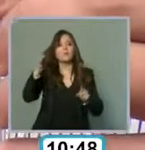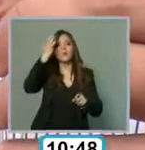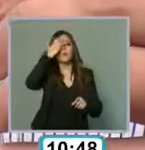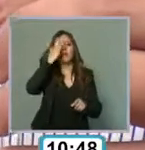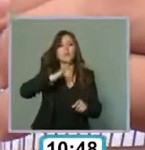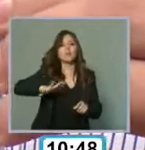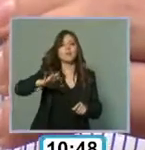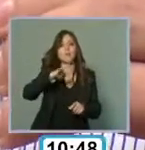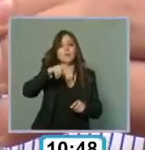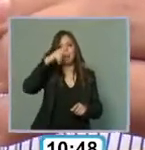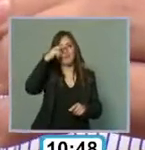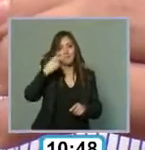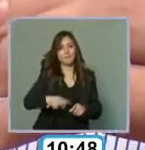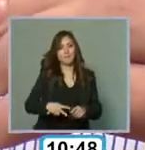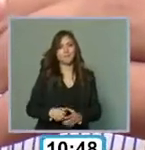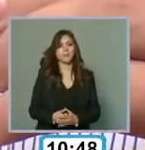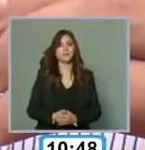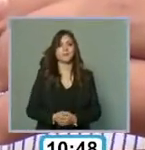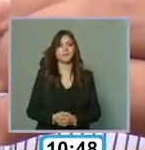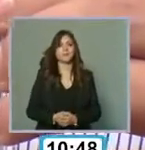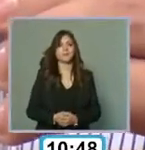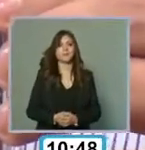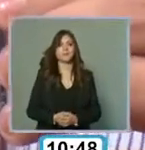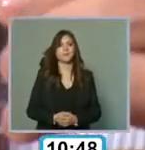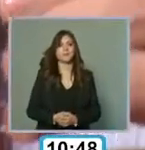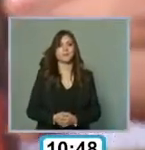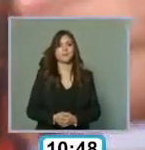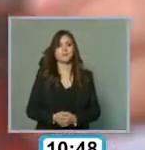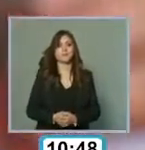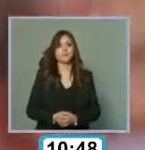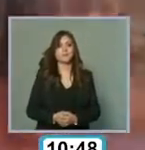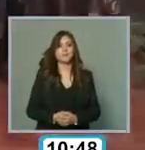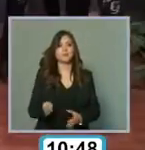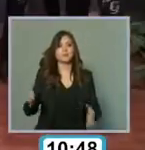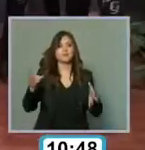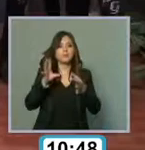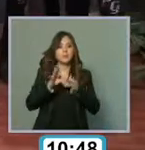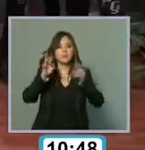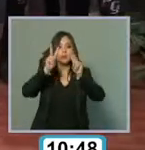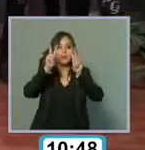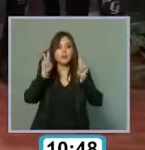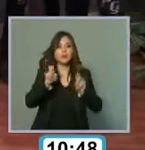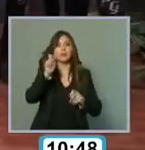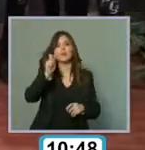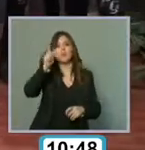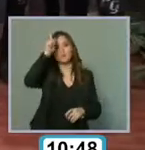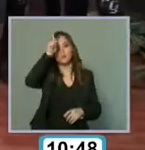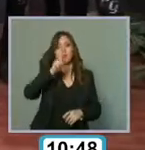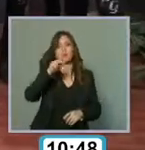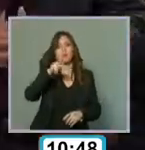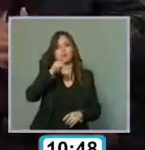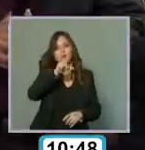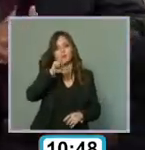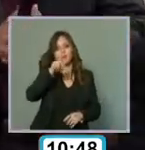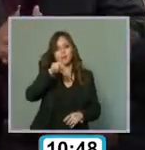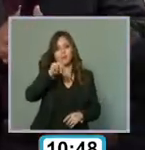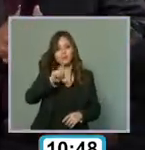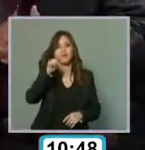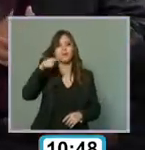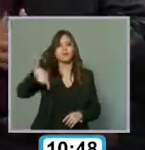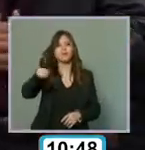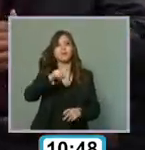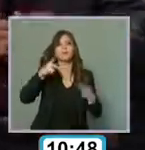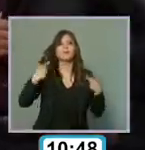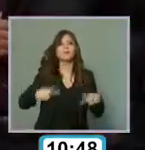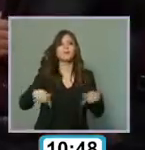muchachos. Claro que sí, como lo mencionas, de hecho, este tema titulado Luna Llena es un cover de por allá de unos amigos de por allá de Guerrero que les mandamos un